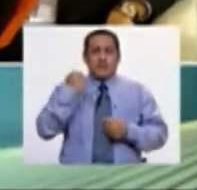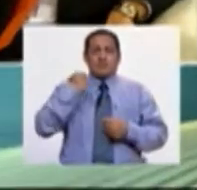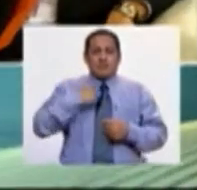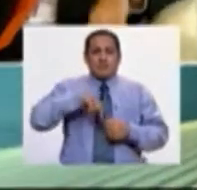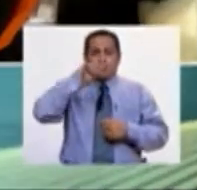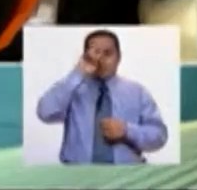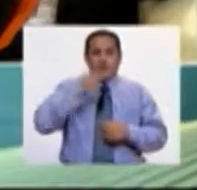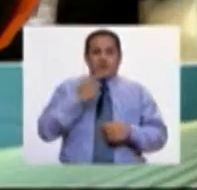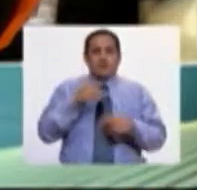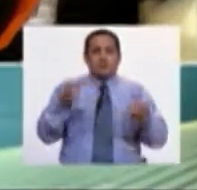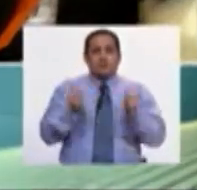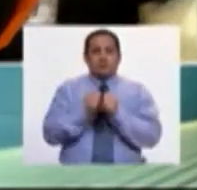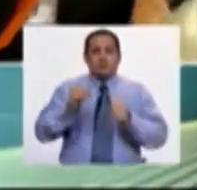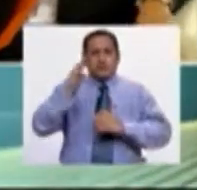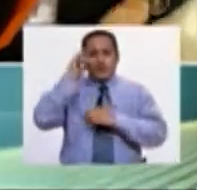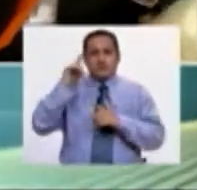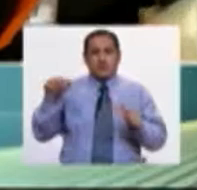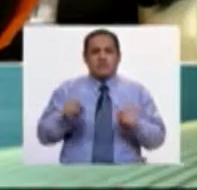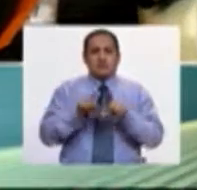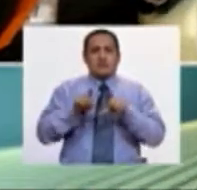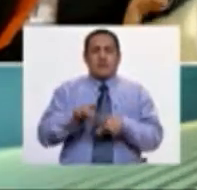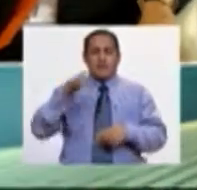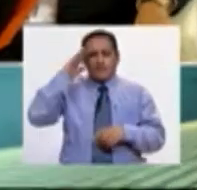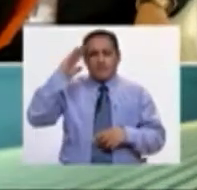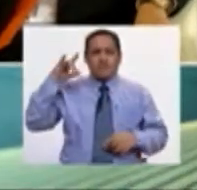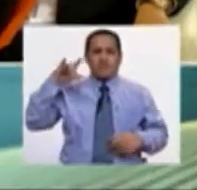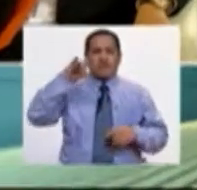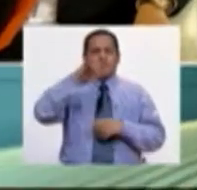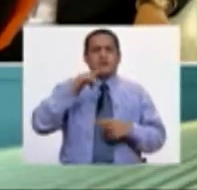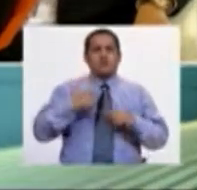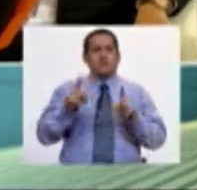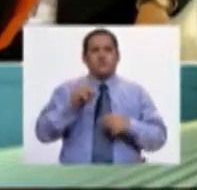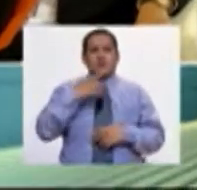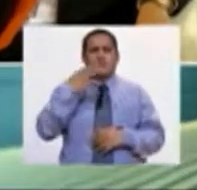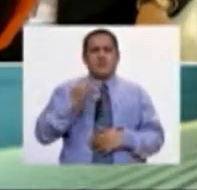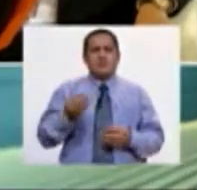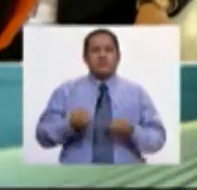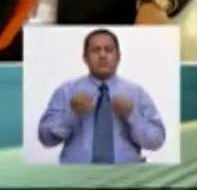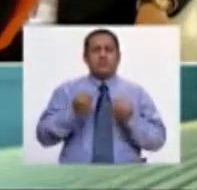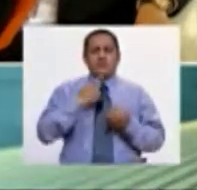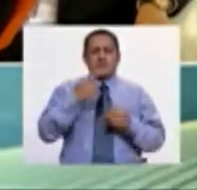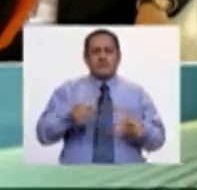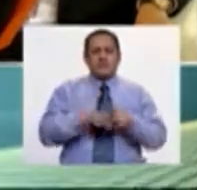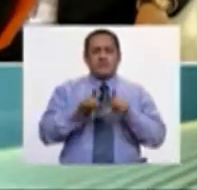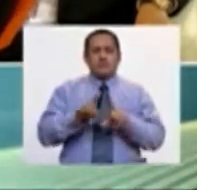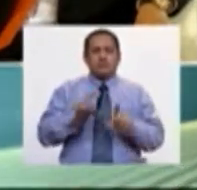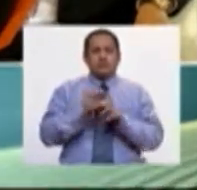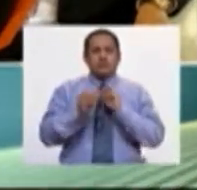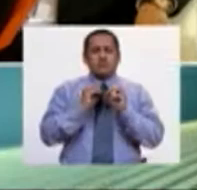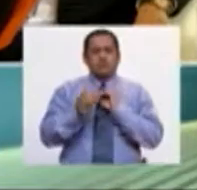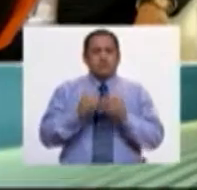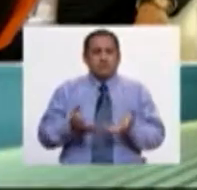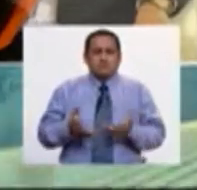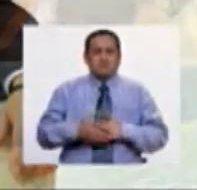país es a través del ejército, ¿no? En este caso a través de las armas, mejor diré. Y no es exacto, porque además tampoco es eficiente.